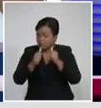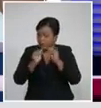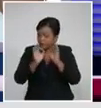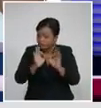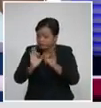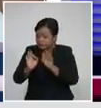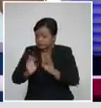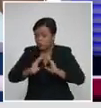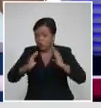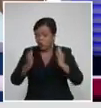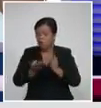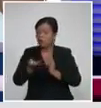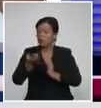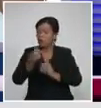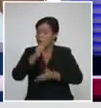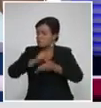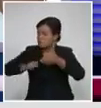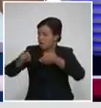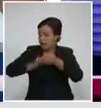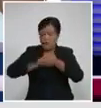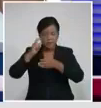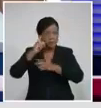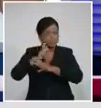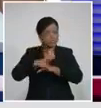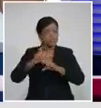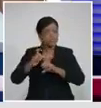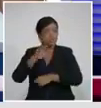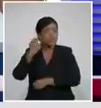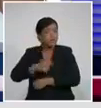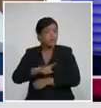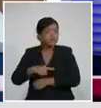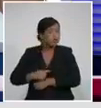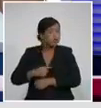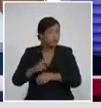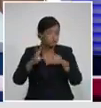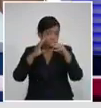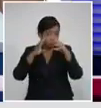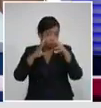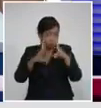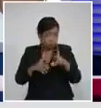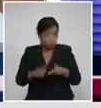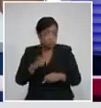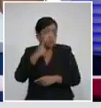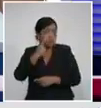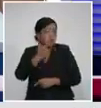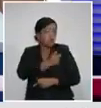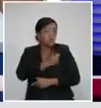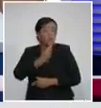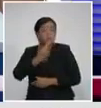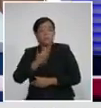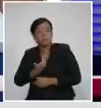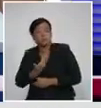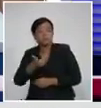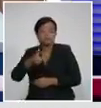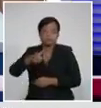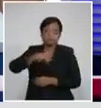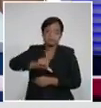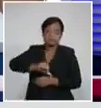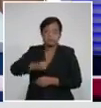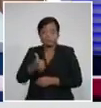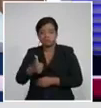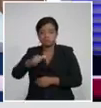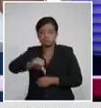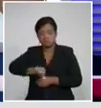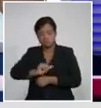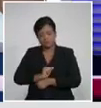la metodología científica y nos debe dar un resultado que mide la efectividad del producto. ¿Qué cosa es la efectividad de la